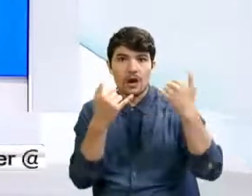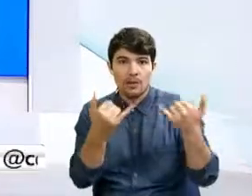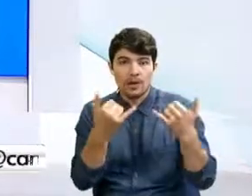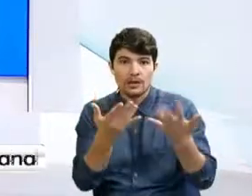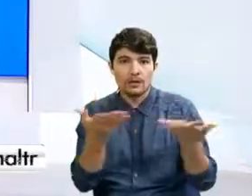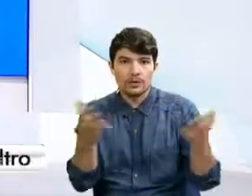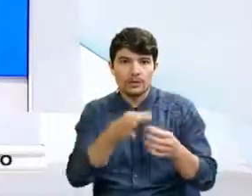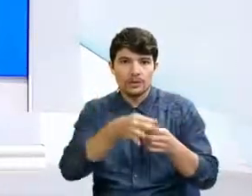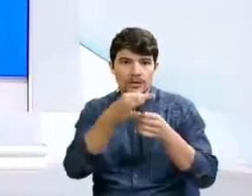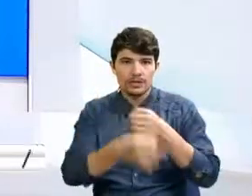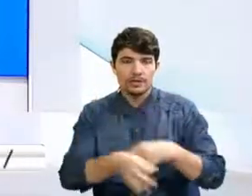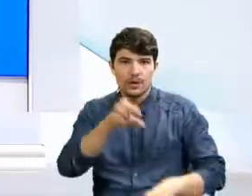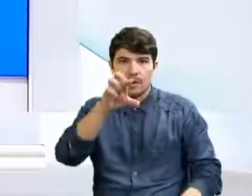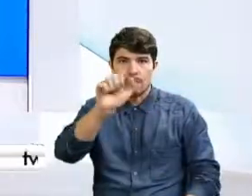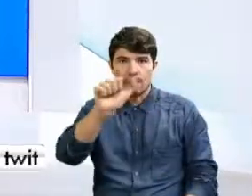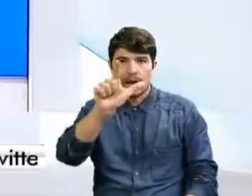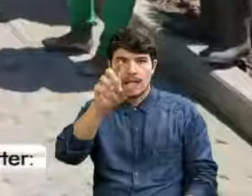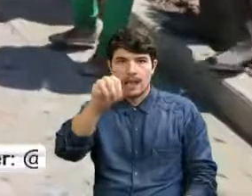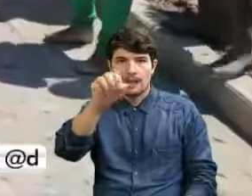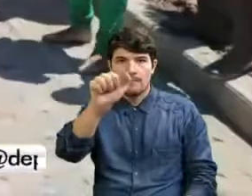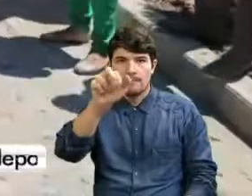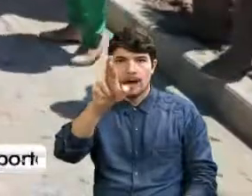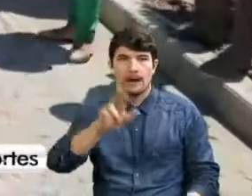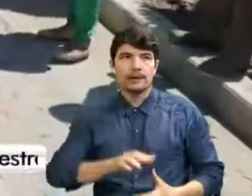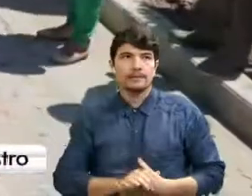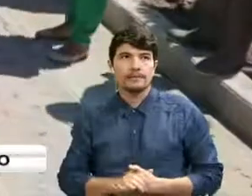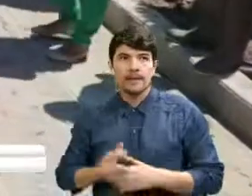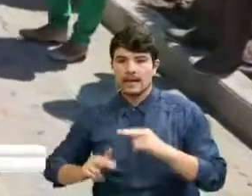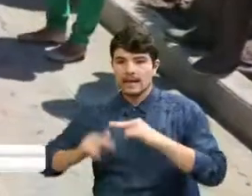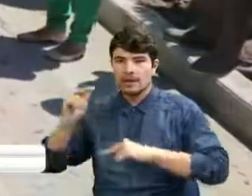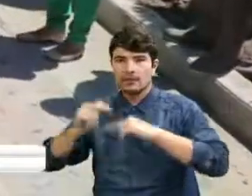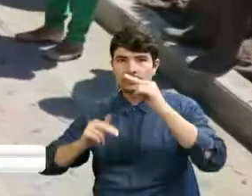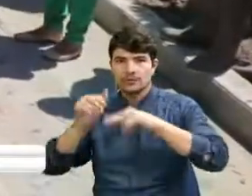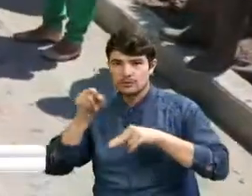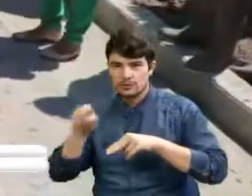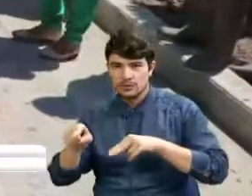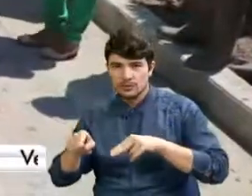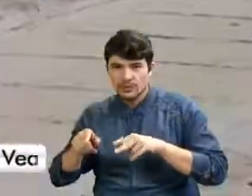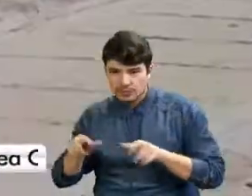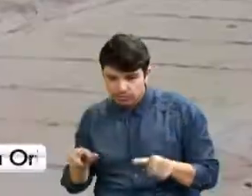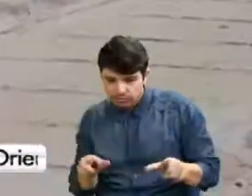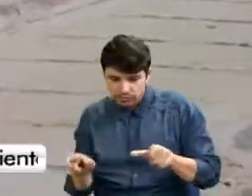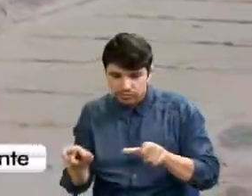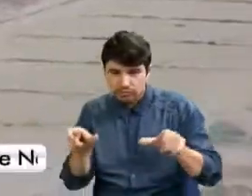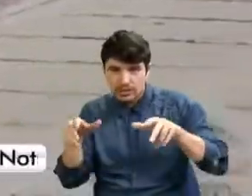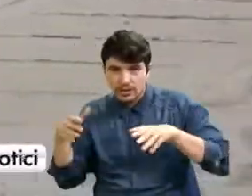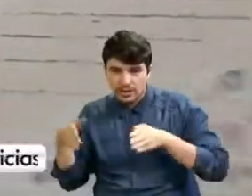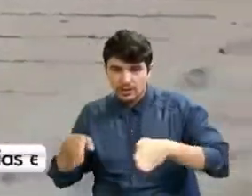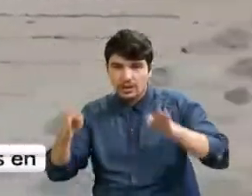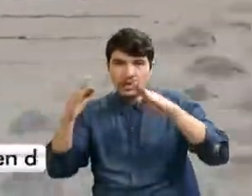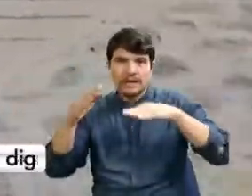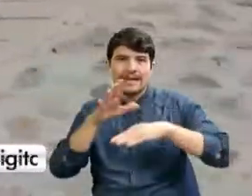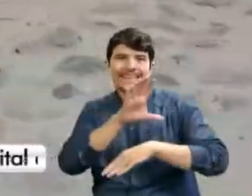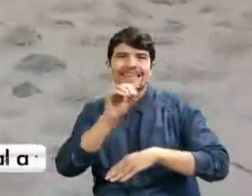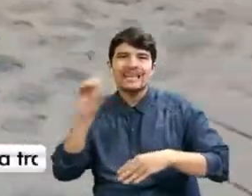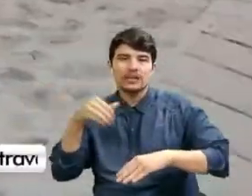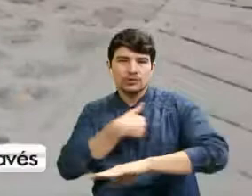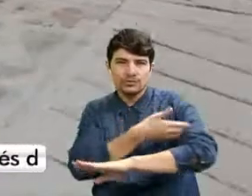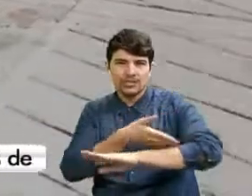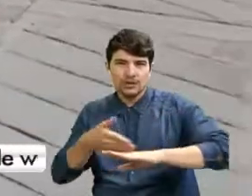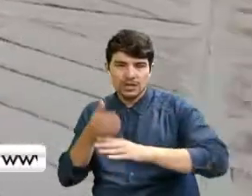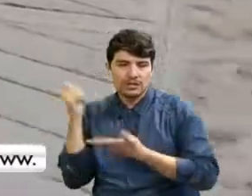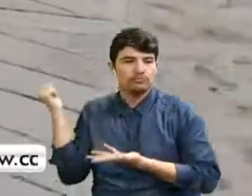a cabo en el municipio del palmar la construcción de estas placas huellas que contó con una inversión de 500 millones de pesos por parte del gobierno